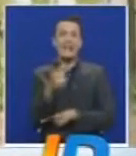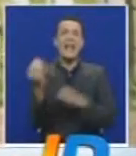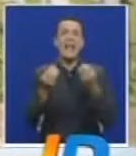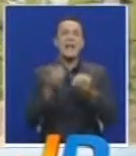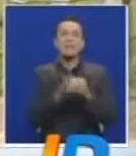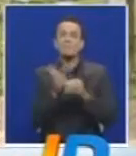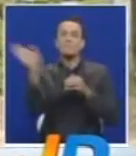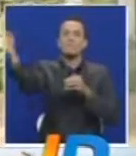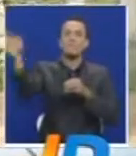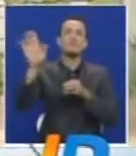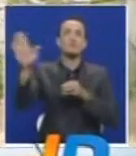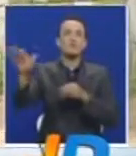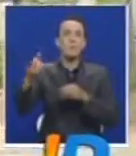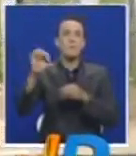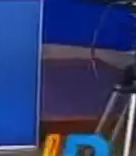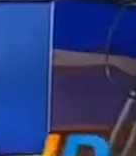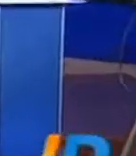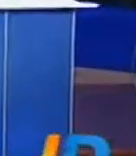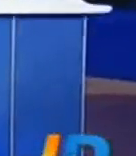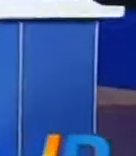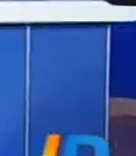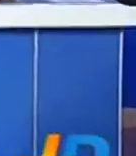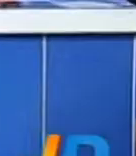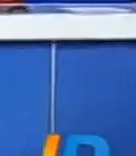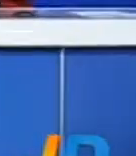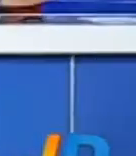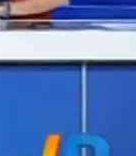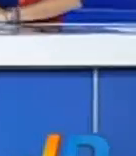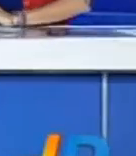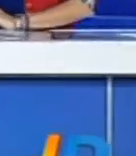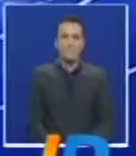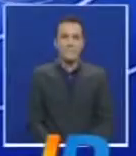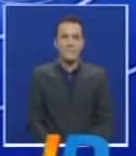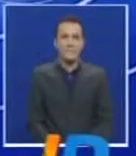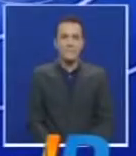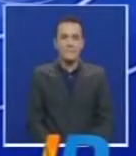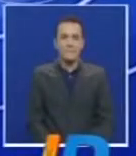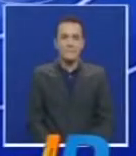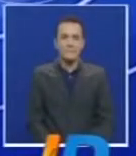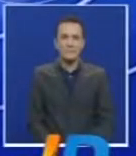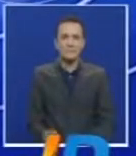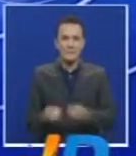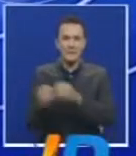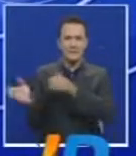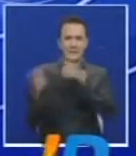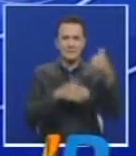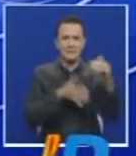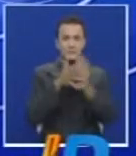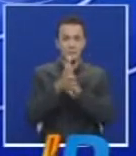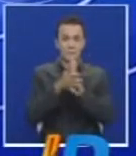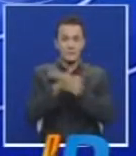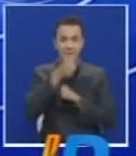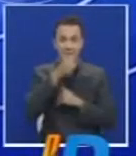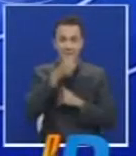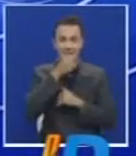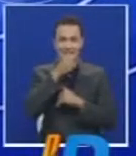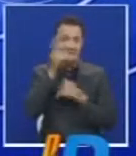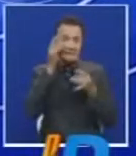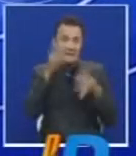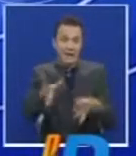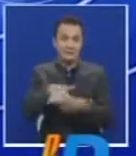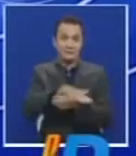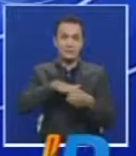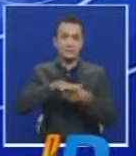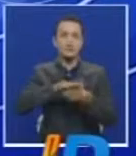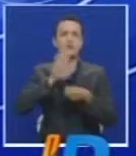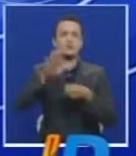hacia la vereda El Palo, en Caloto. Y en otras noticias, una dramática situación enfrenta a miles